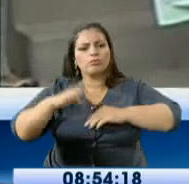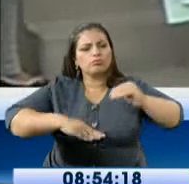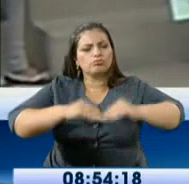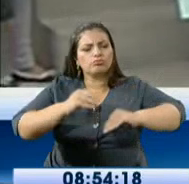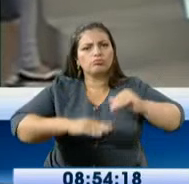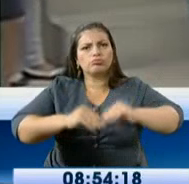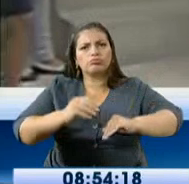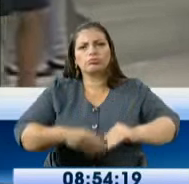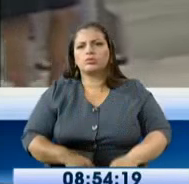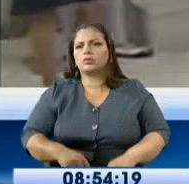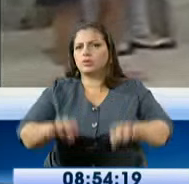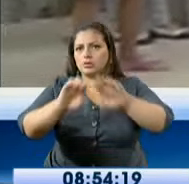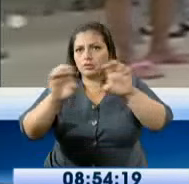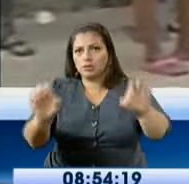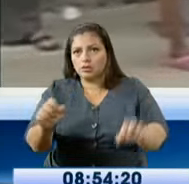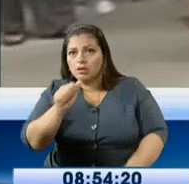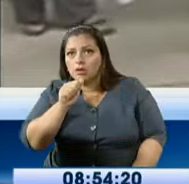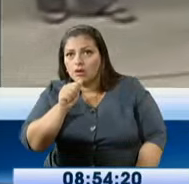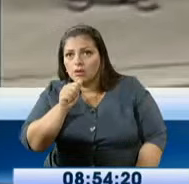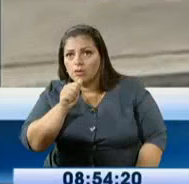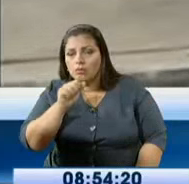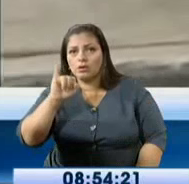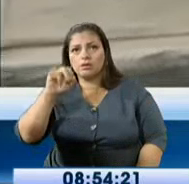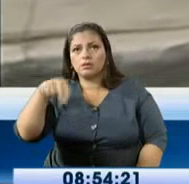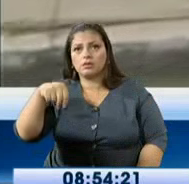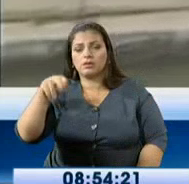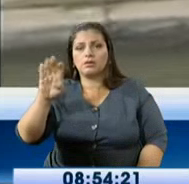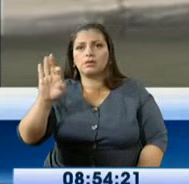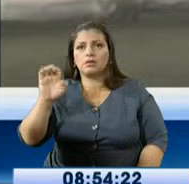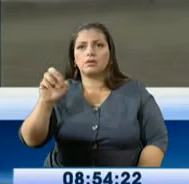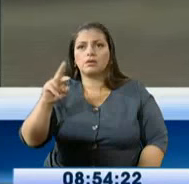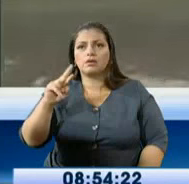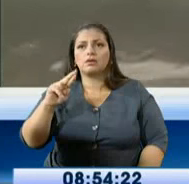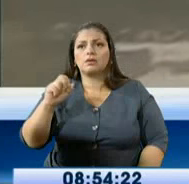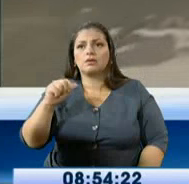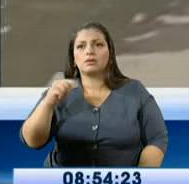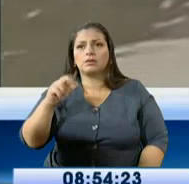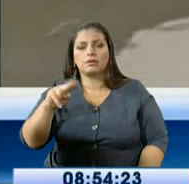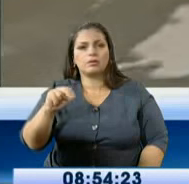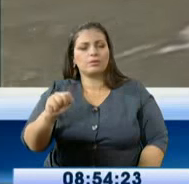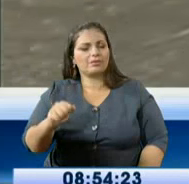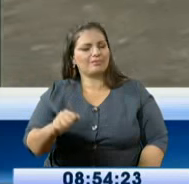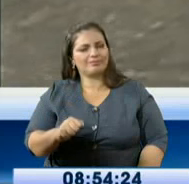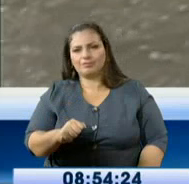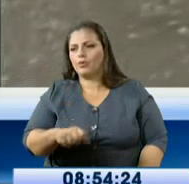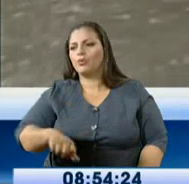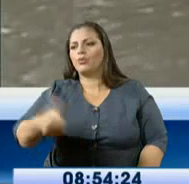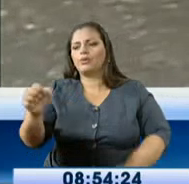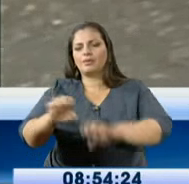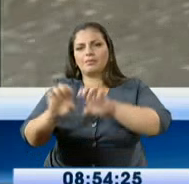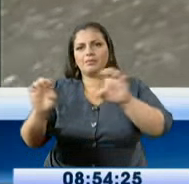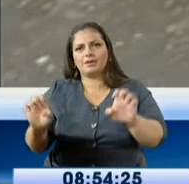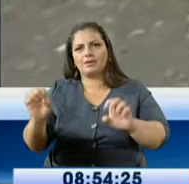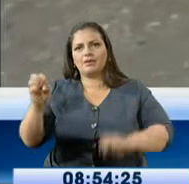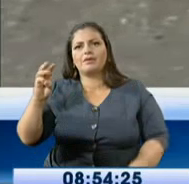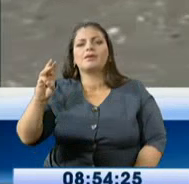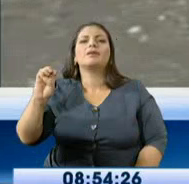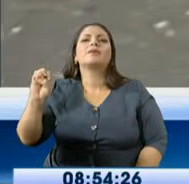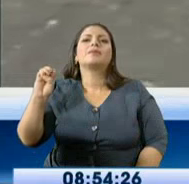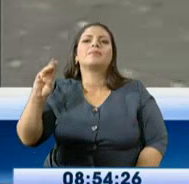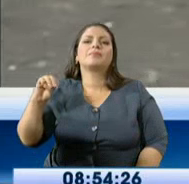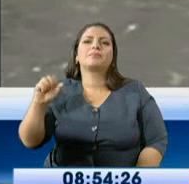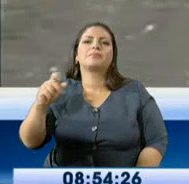Nosotros la estamos resectando, pero hemos detectado estos problemas que conjuntamente con el contratista los resolveremos. Lo que ustedes podrían hacer de momento